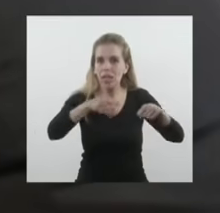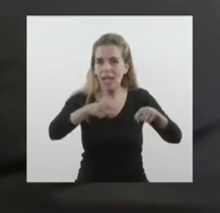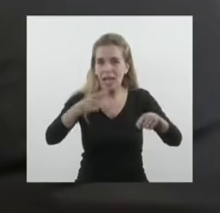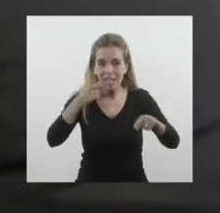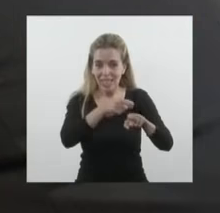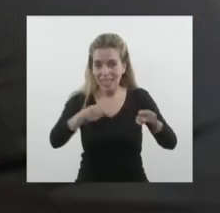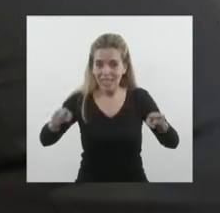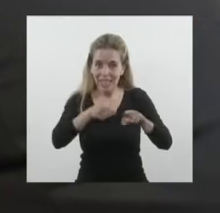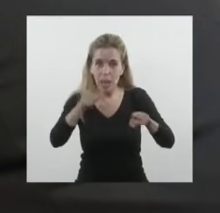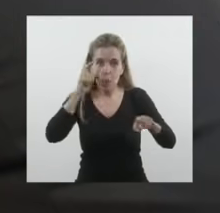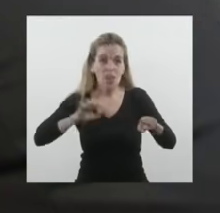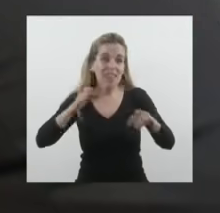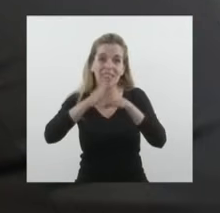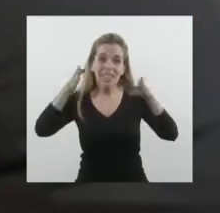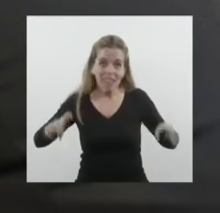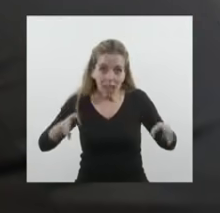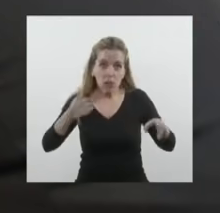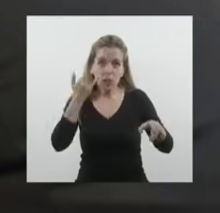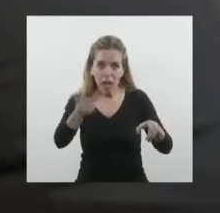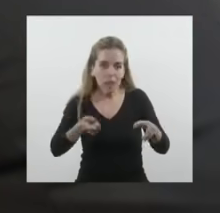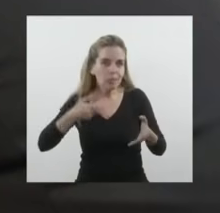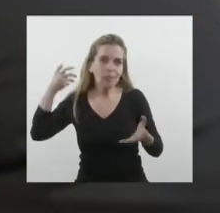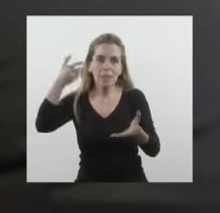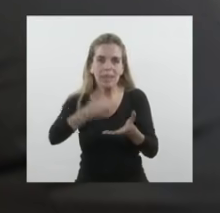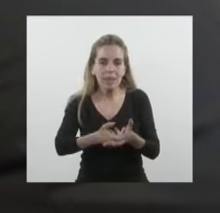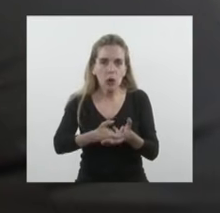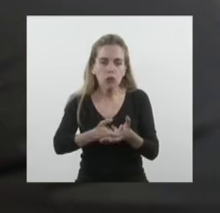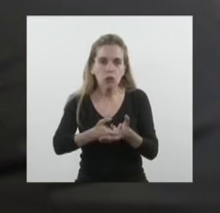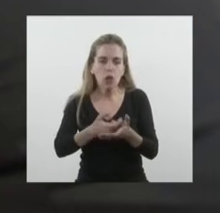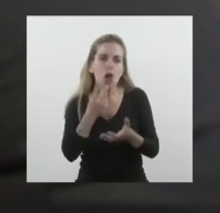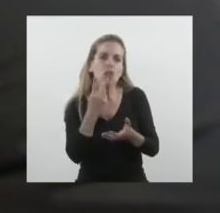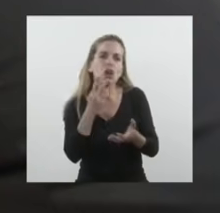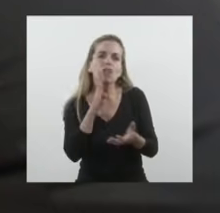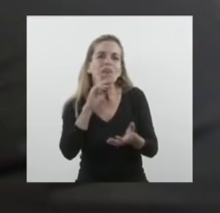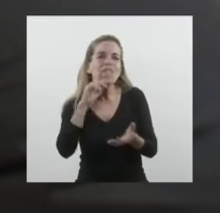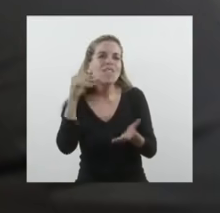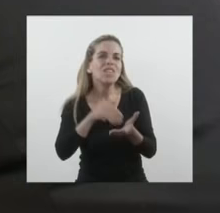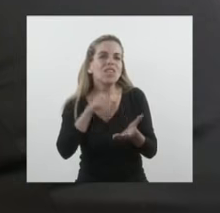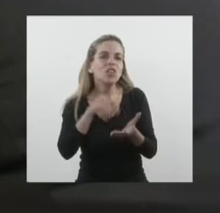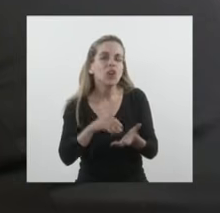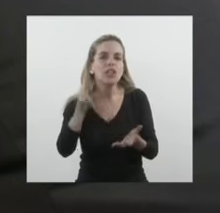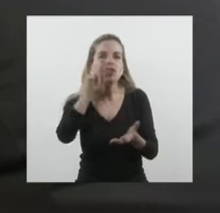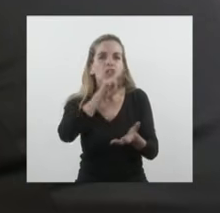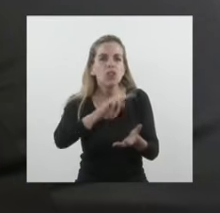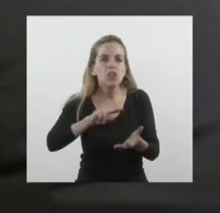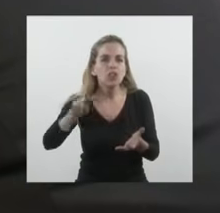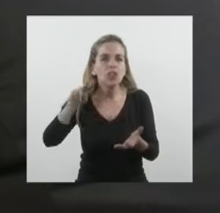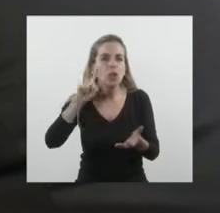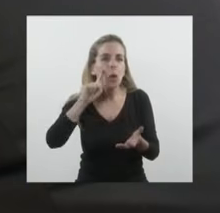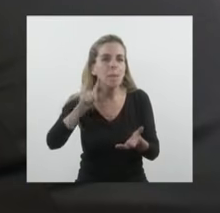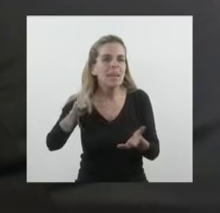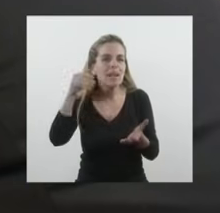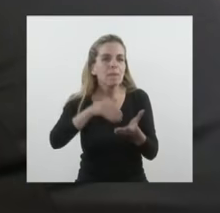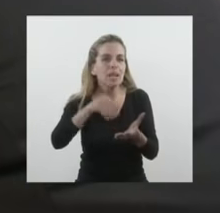hemos invertido 2 millones 200 mil millones